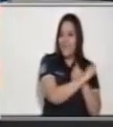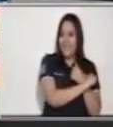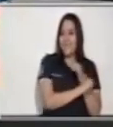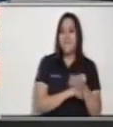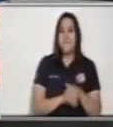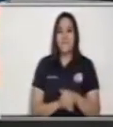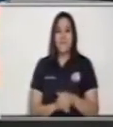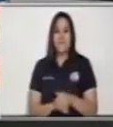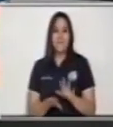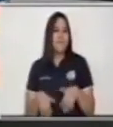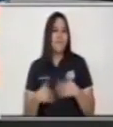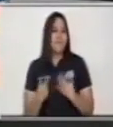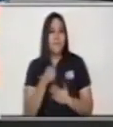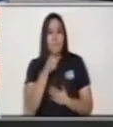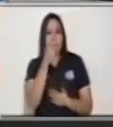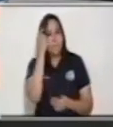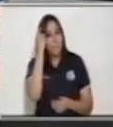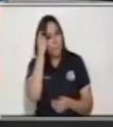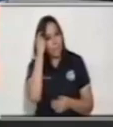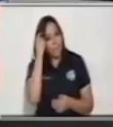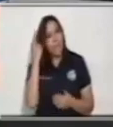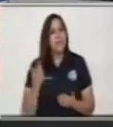tú tienes